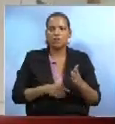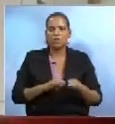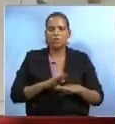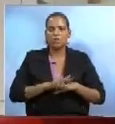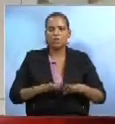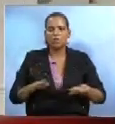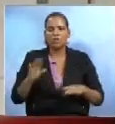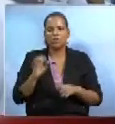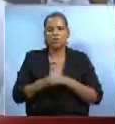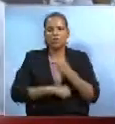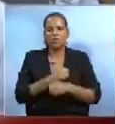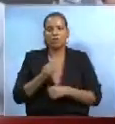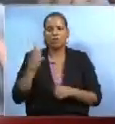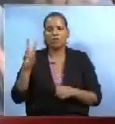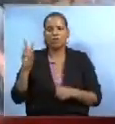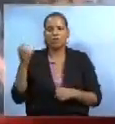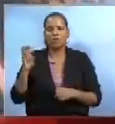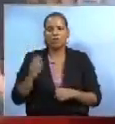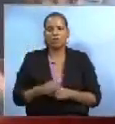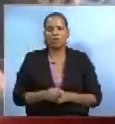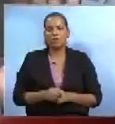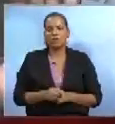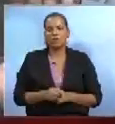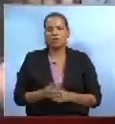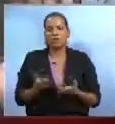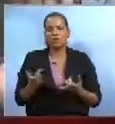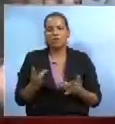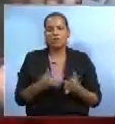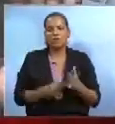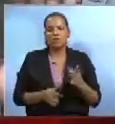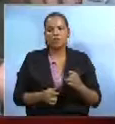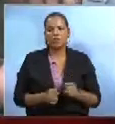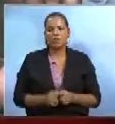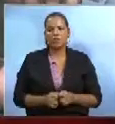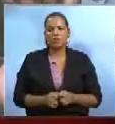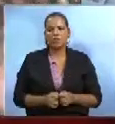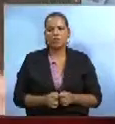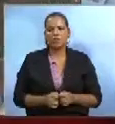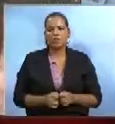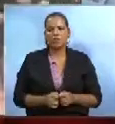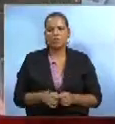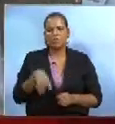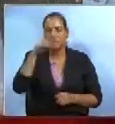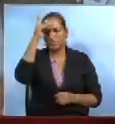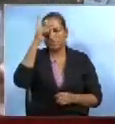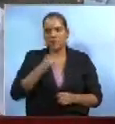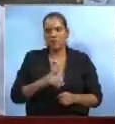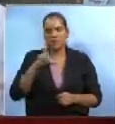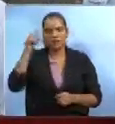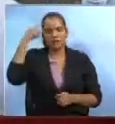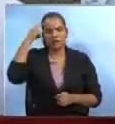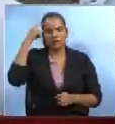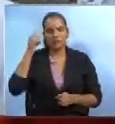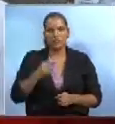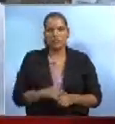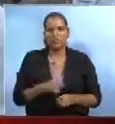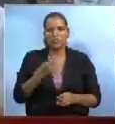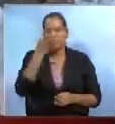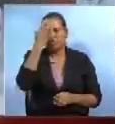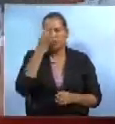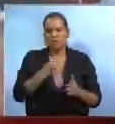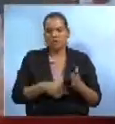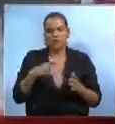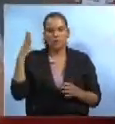el 2016. Ojalá, todo depende de la decisión del gobierno nacional, porque